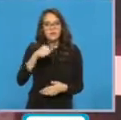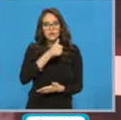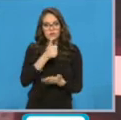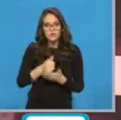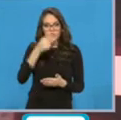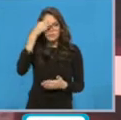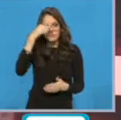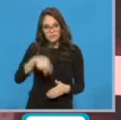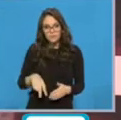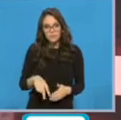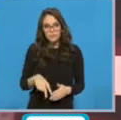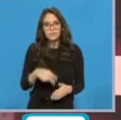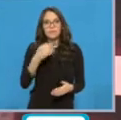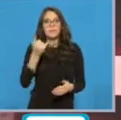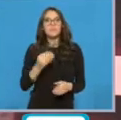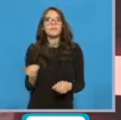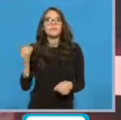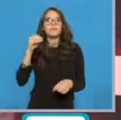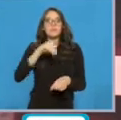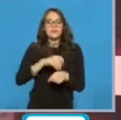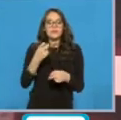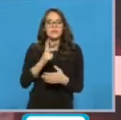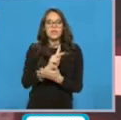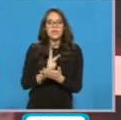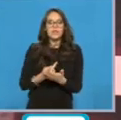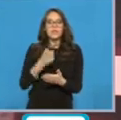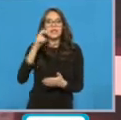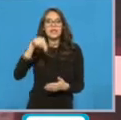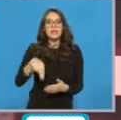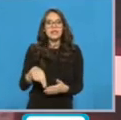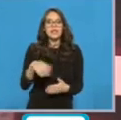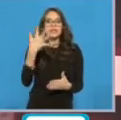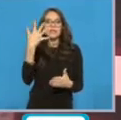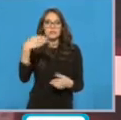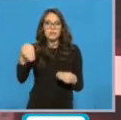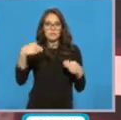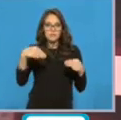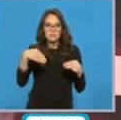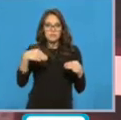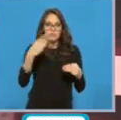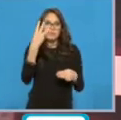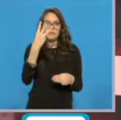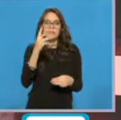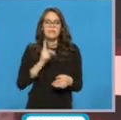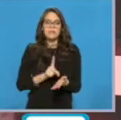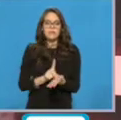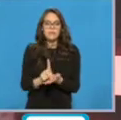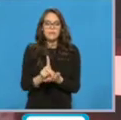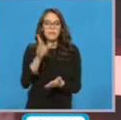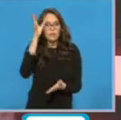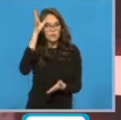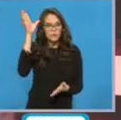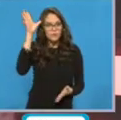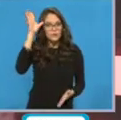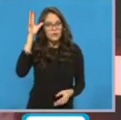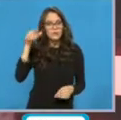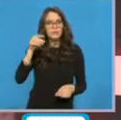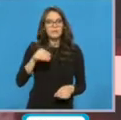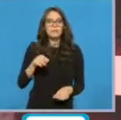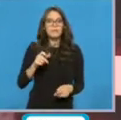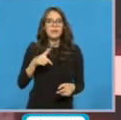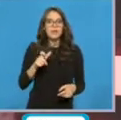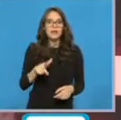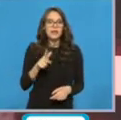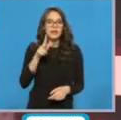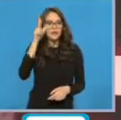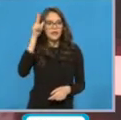Hemos implementado este programa en 5 mercados, en 3 delegaciones, que es Cuauhtémoc, Miguel Hidalgo, que es